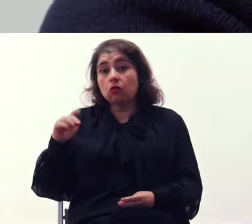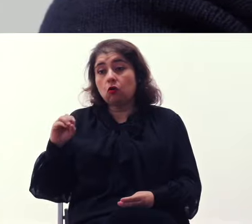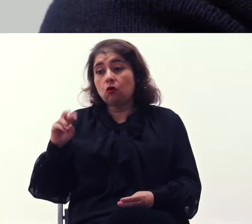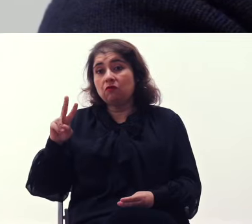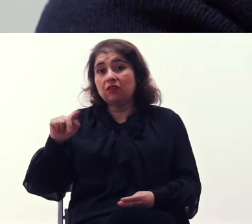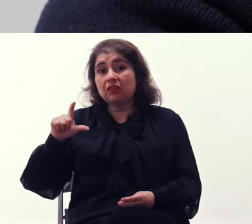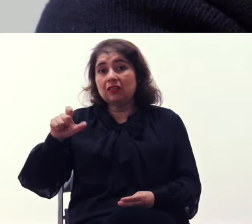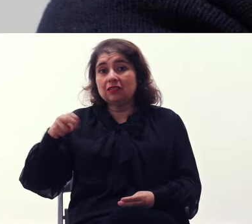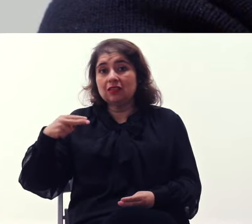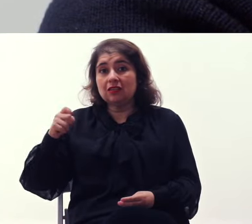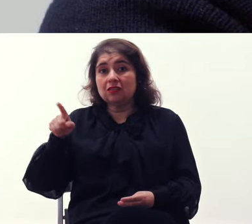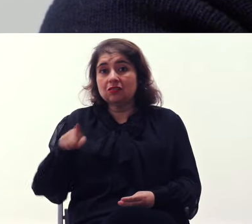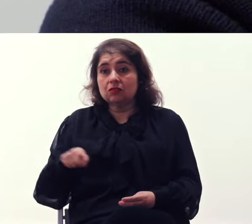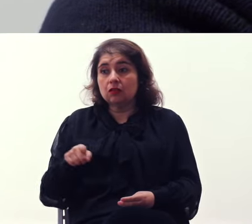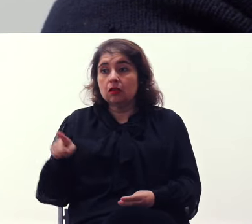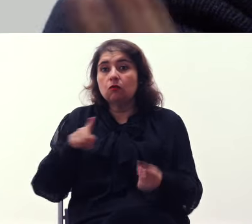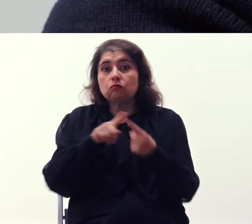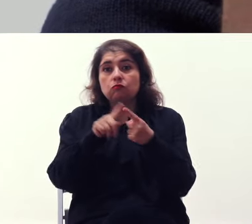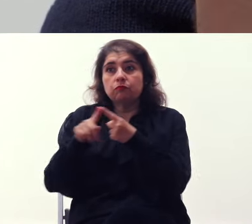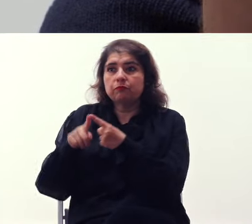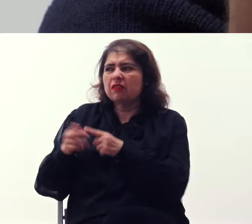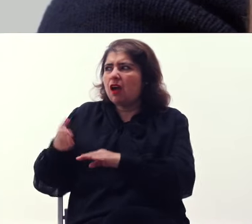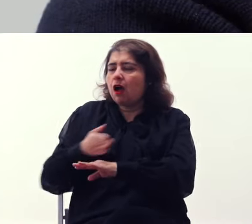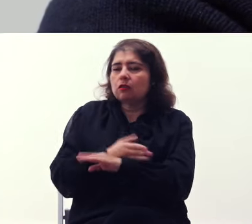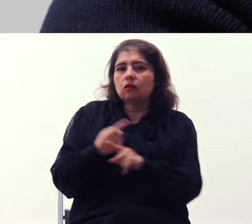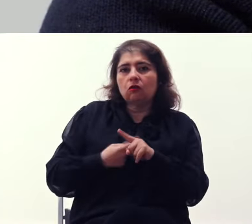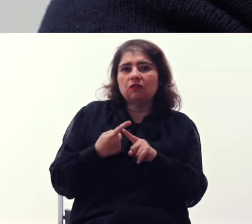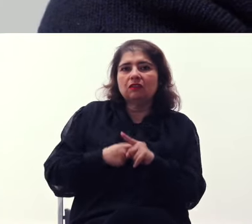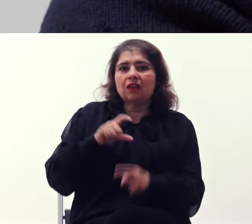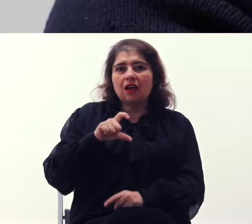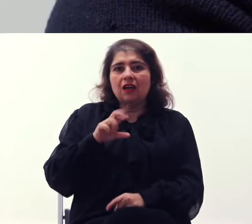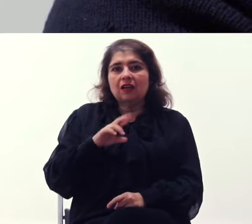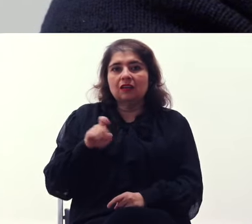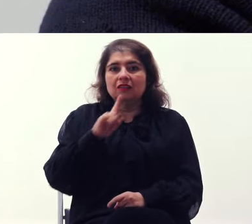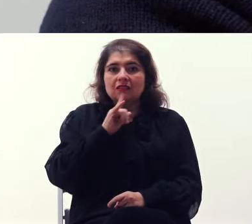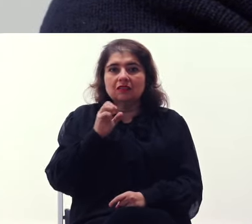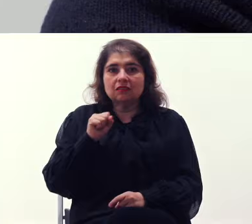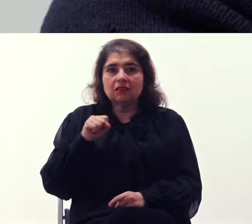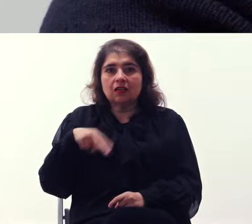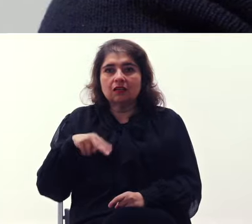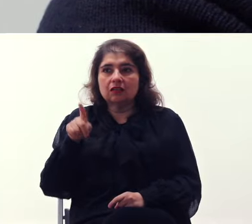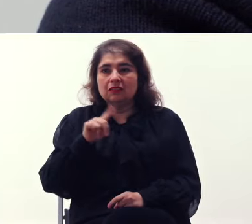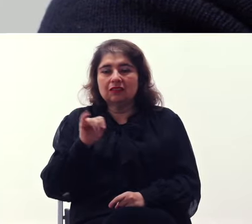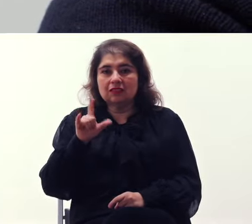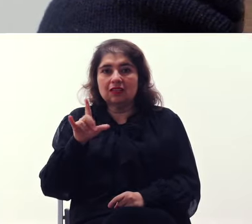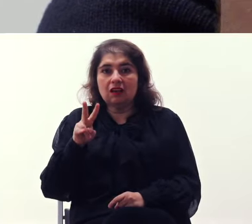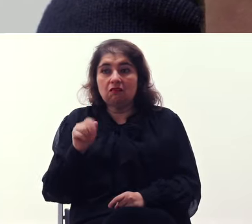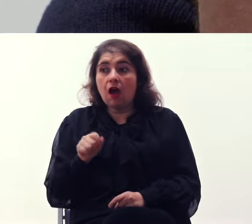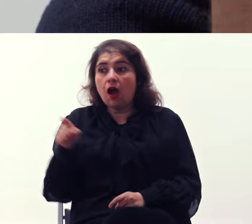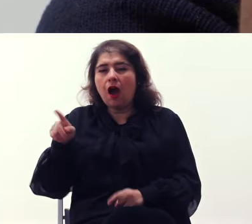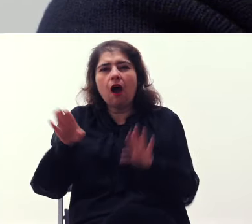Eduardo Vilche con otros medios visuales. Estábamos hablando con Cristian Silva de